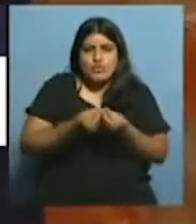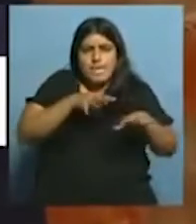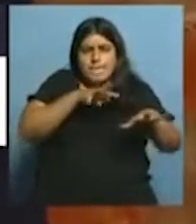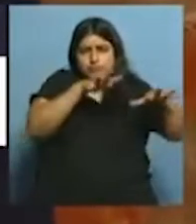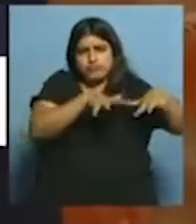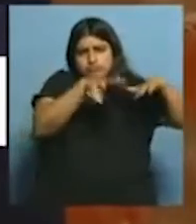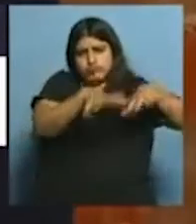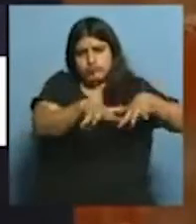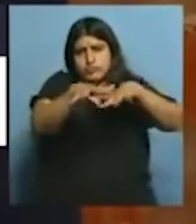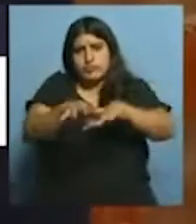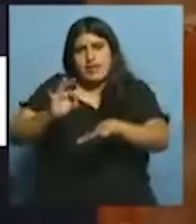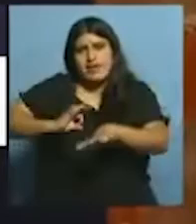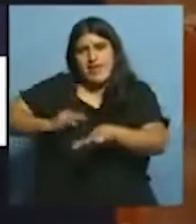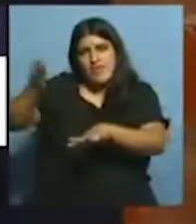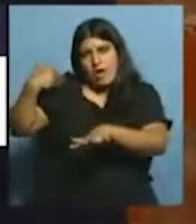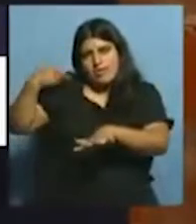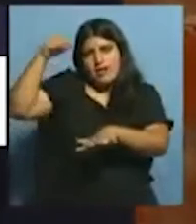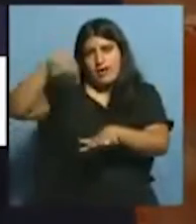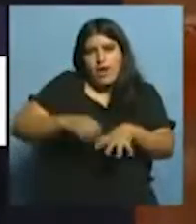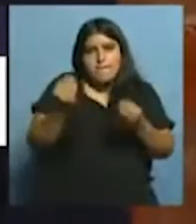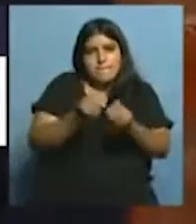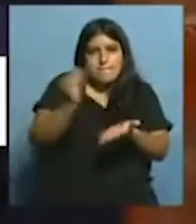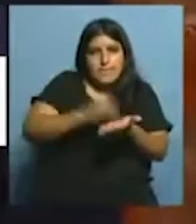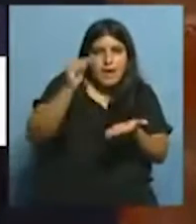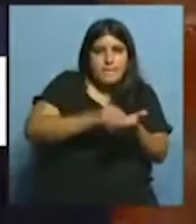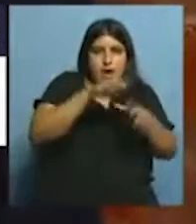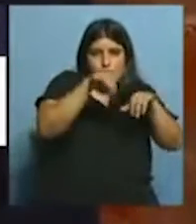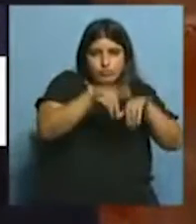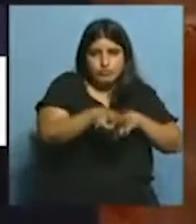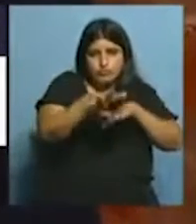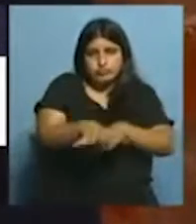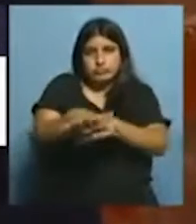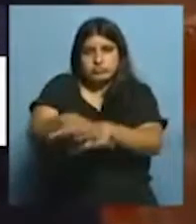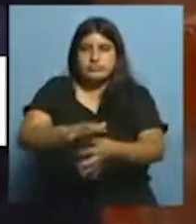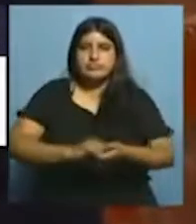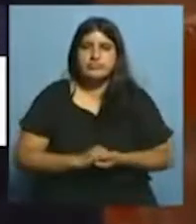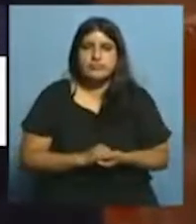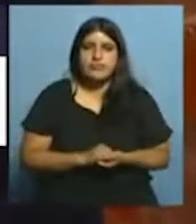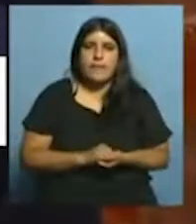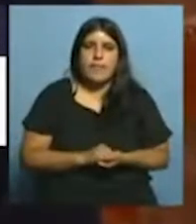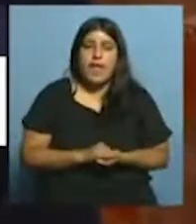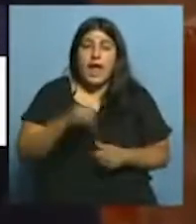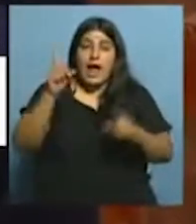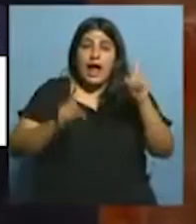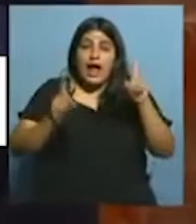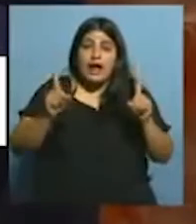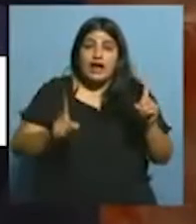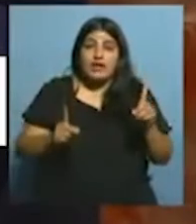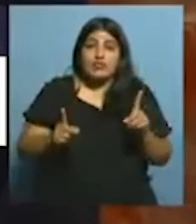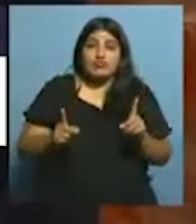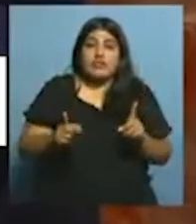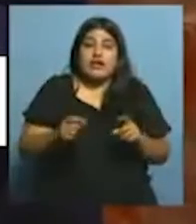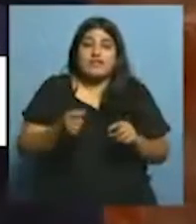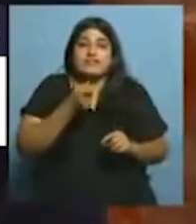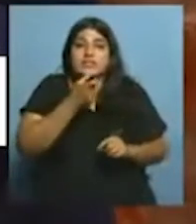multitudinaria que en años anteriores, considerando de que hubo 2 años sin ascenso, ¿no? Es decir, ¿hay alguna recomendación en esto, digamos, para